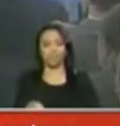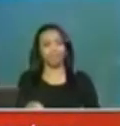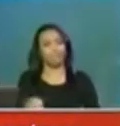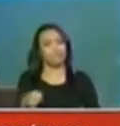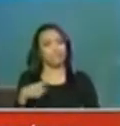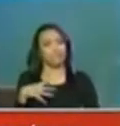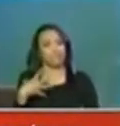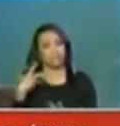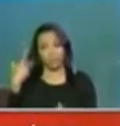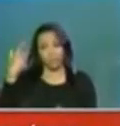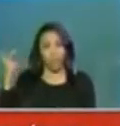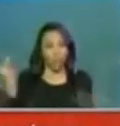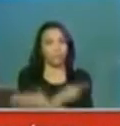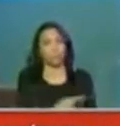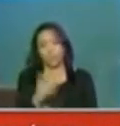Estamos delante de un hecho grave.